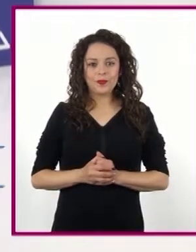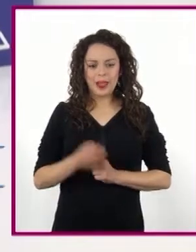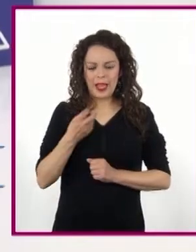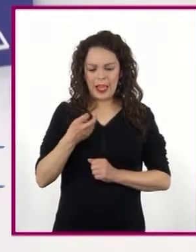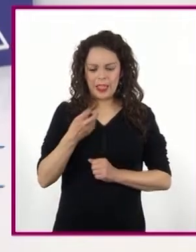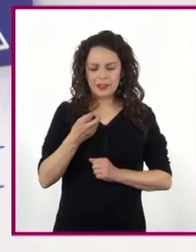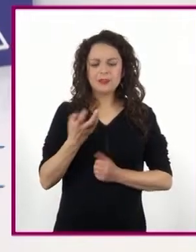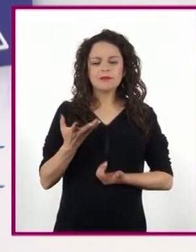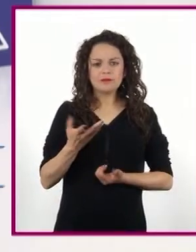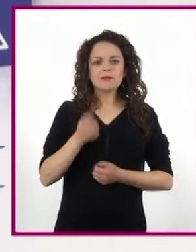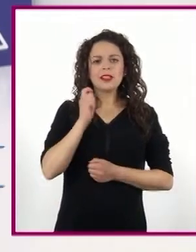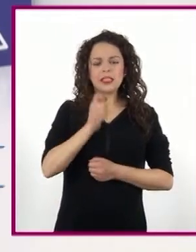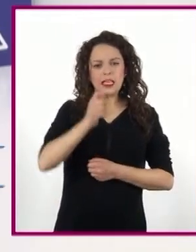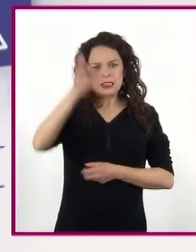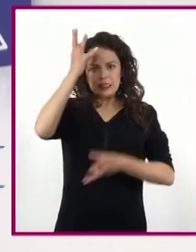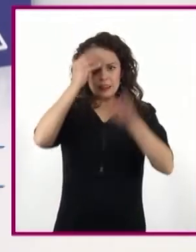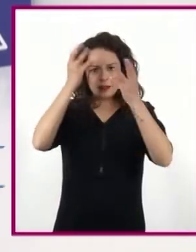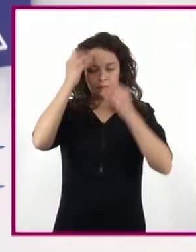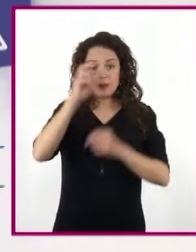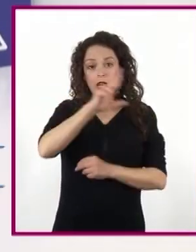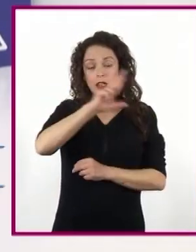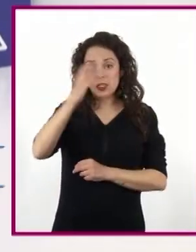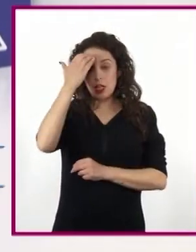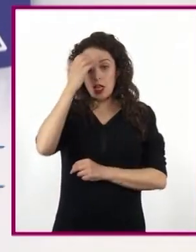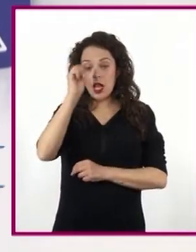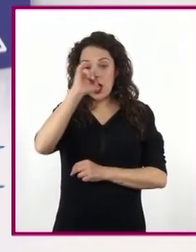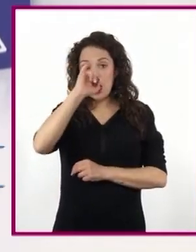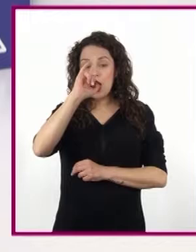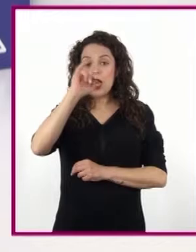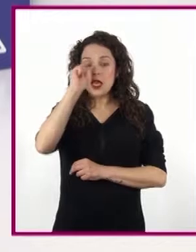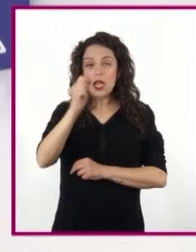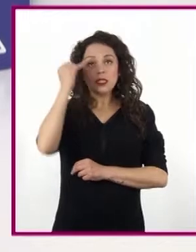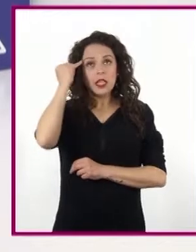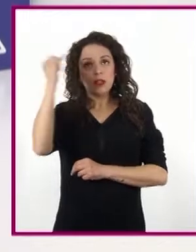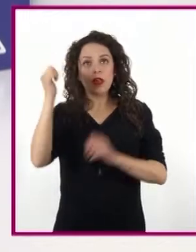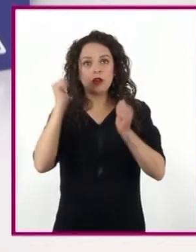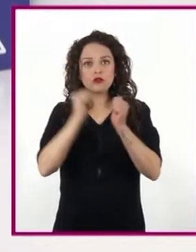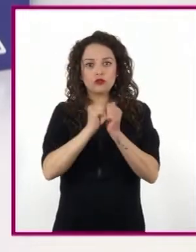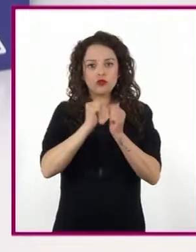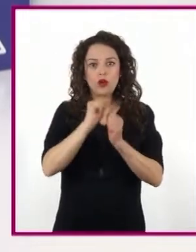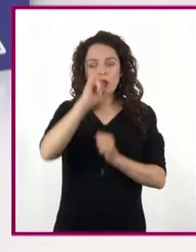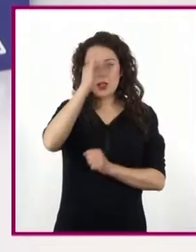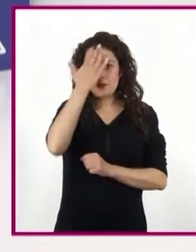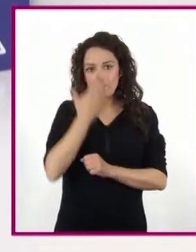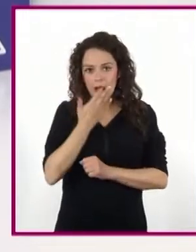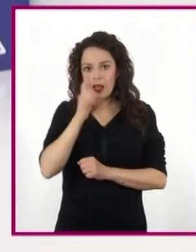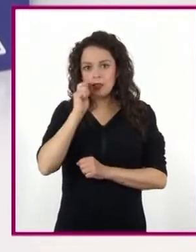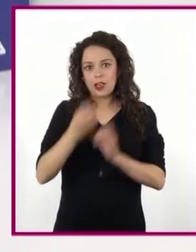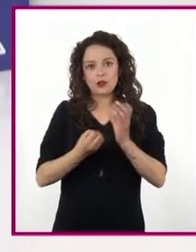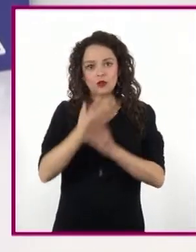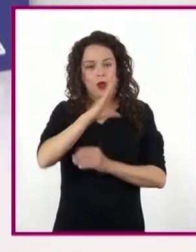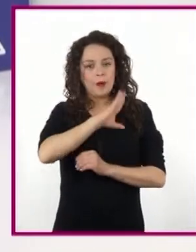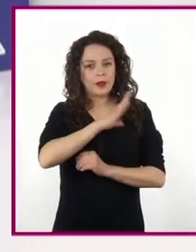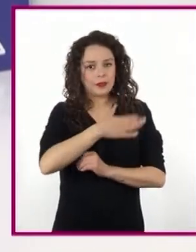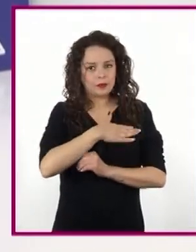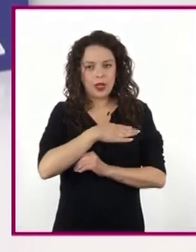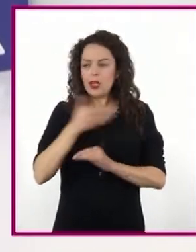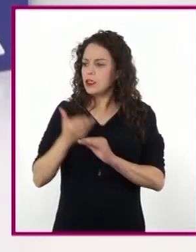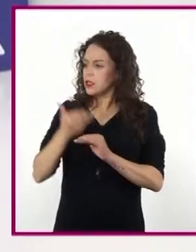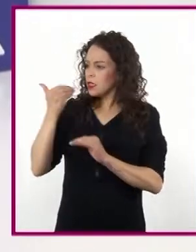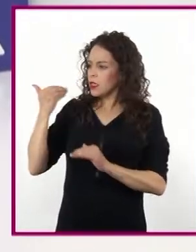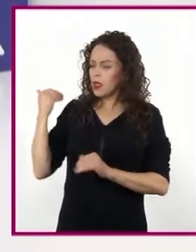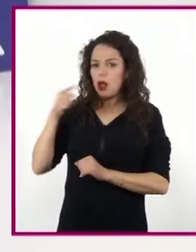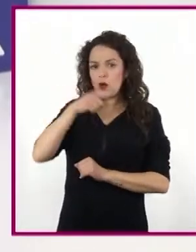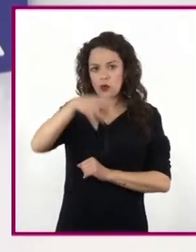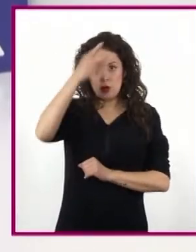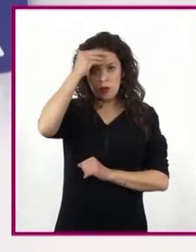es reconocer la difusión de las ideas ilustradas en Nueva España. En sesiones anteriores aprendieron que la